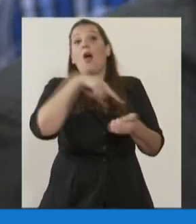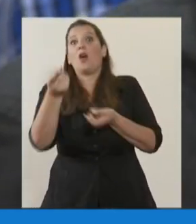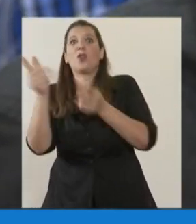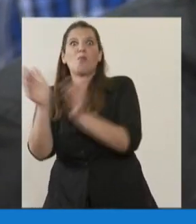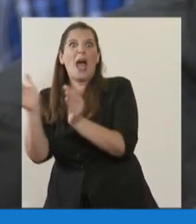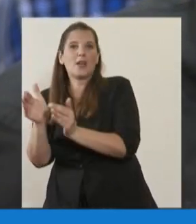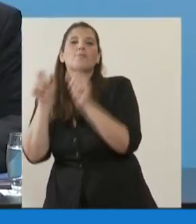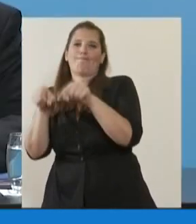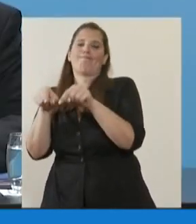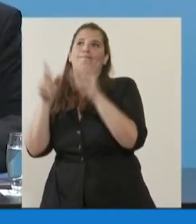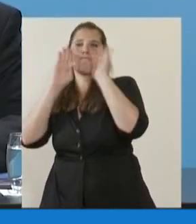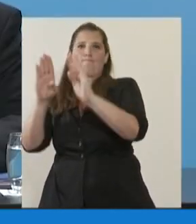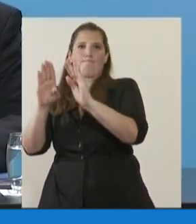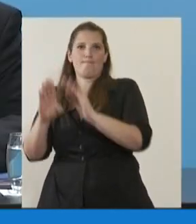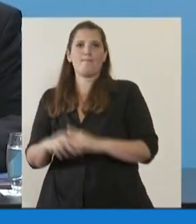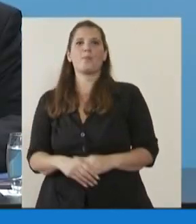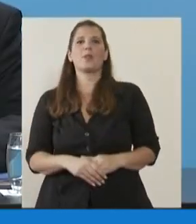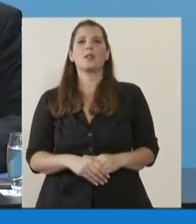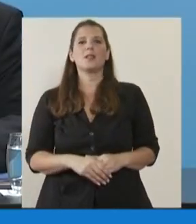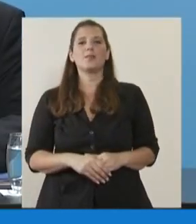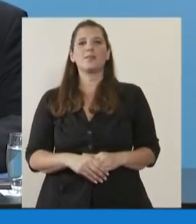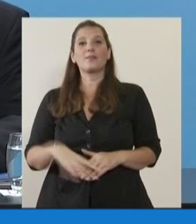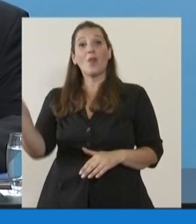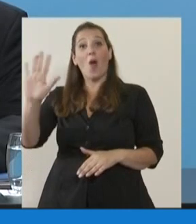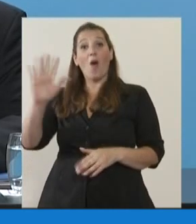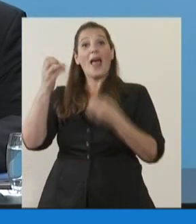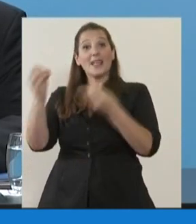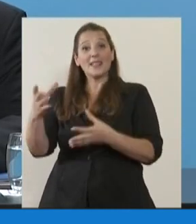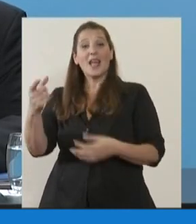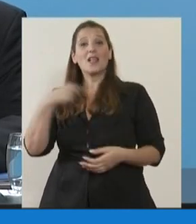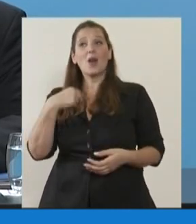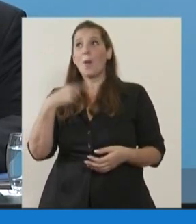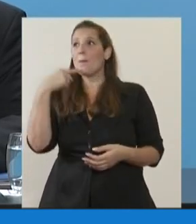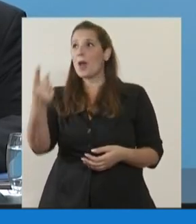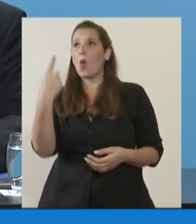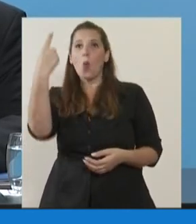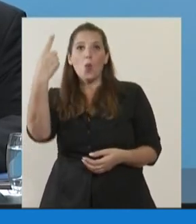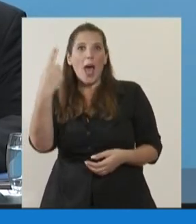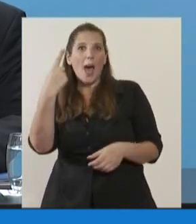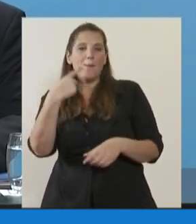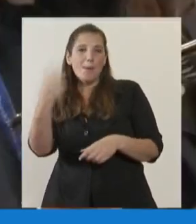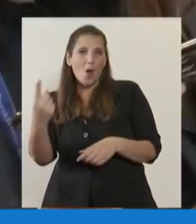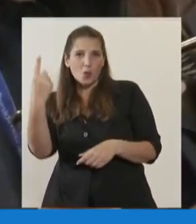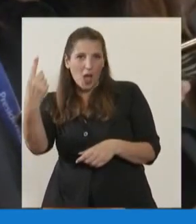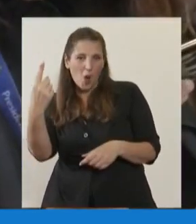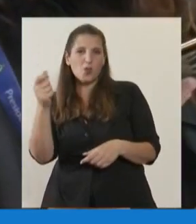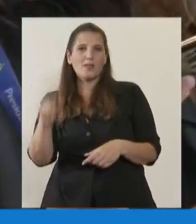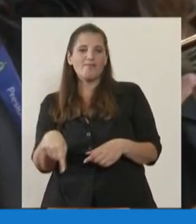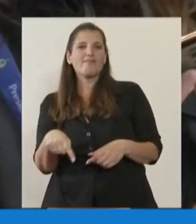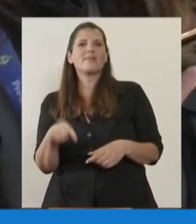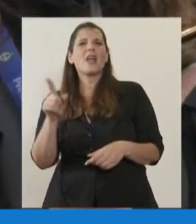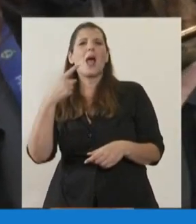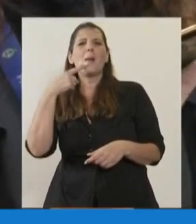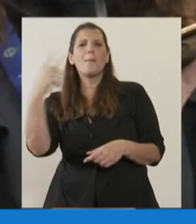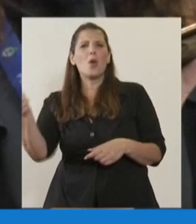destinos. ¿Qué tal? ¿Cómo les va? Norberto Dupeso. Nos han pedido que tengamos una sola pregunta, así que, ministro, hoy lo dejo y